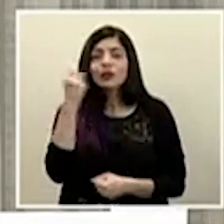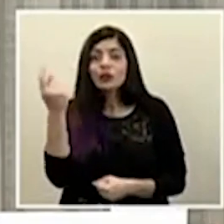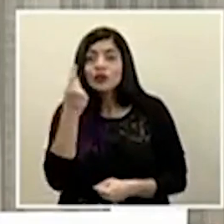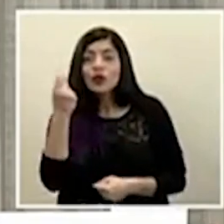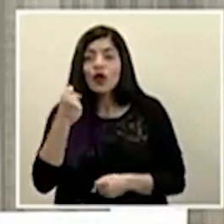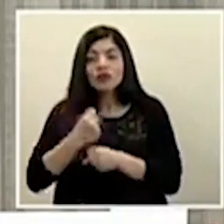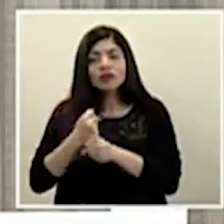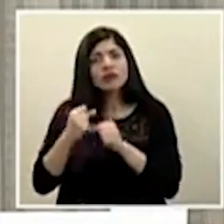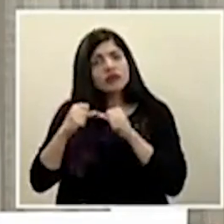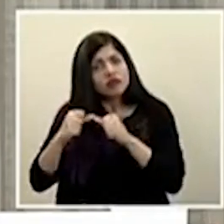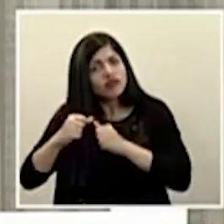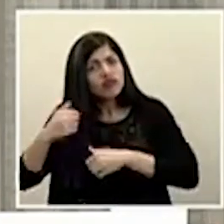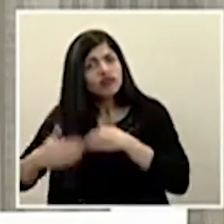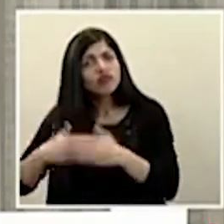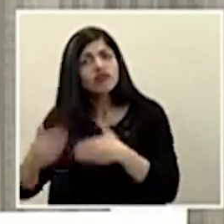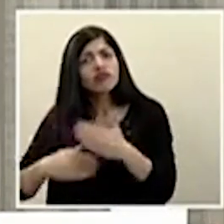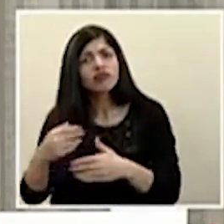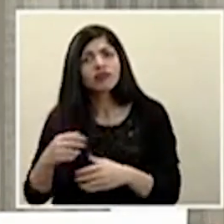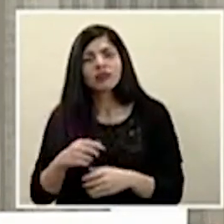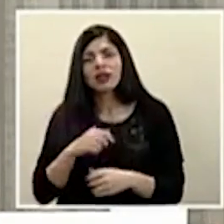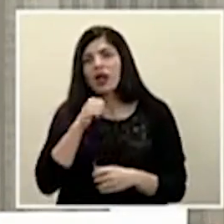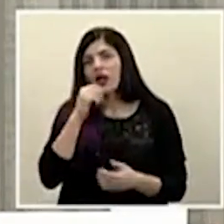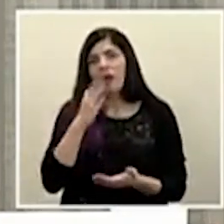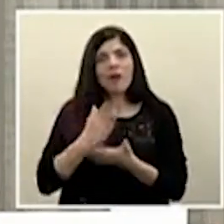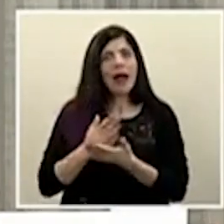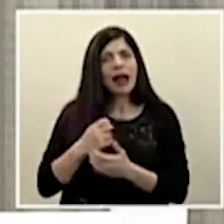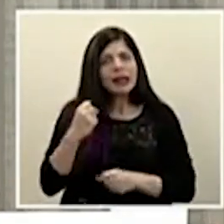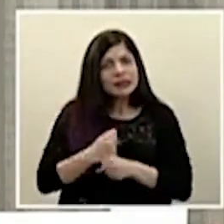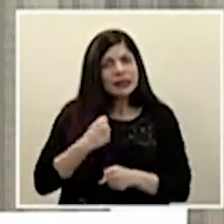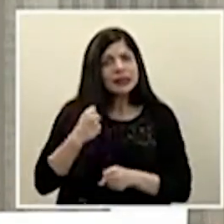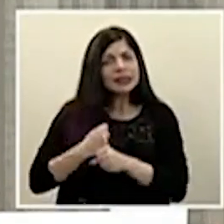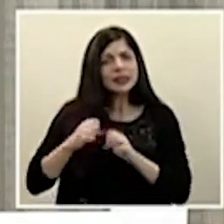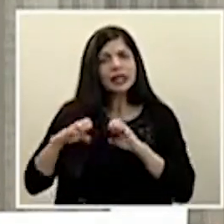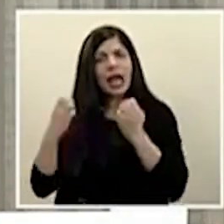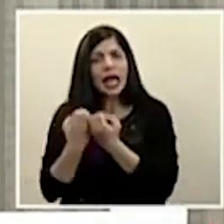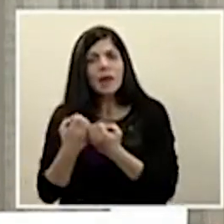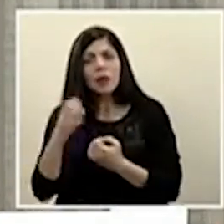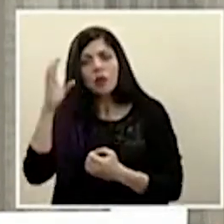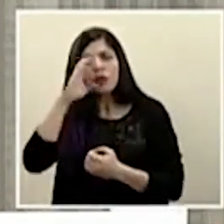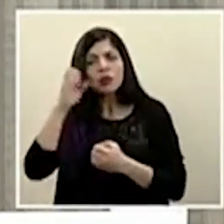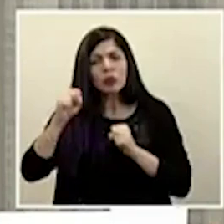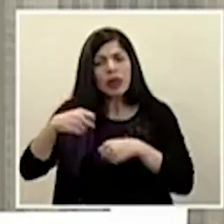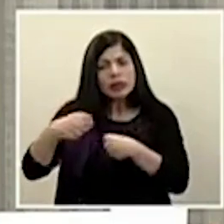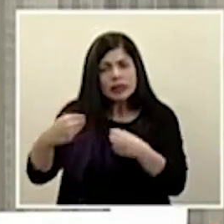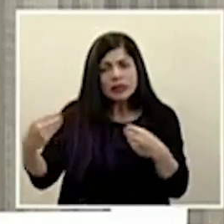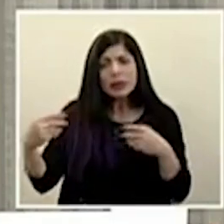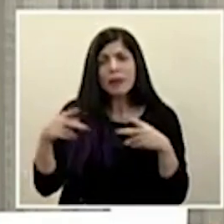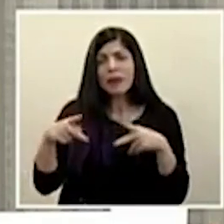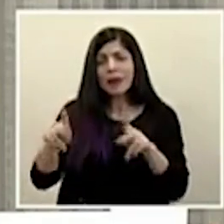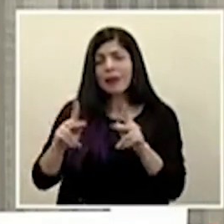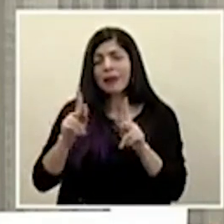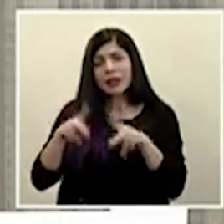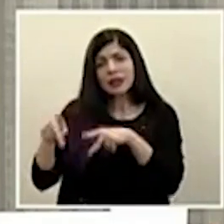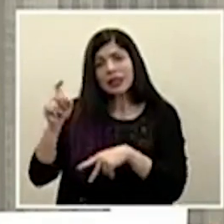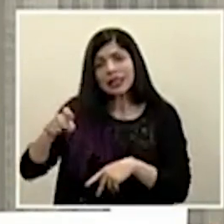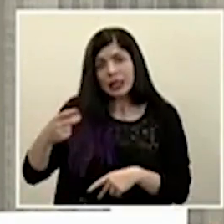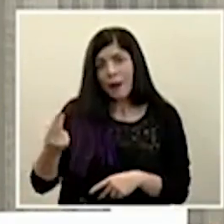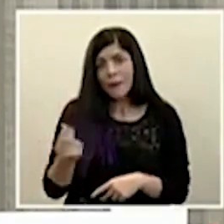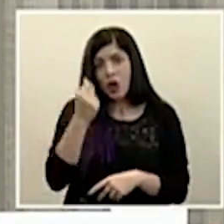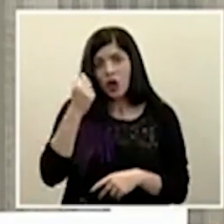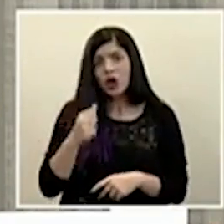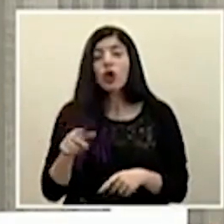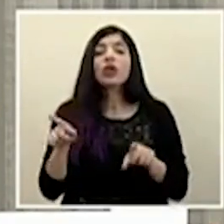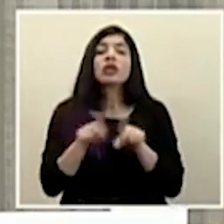en las tareas que incansablemente están realizando nuestros equipos a fin de llegar a la población lo antes posible, sino también de